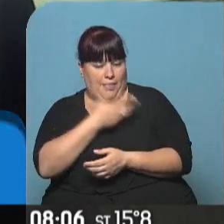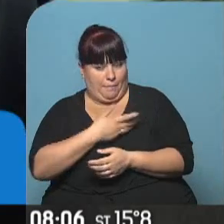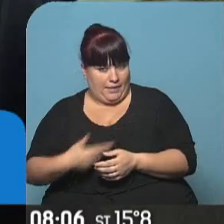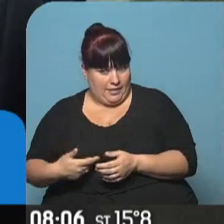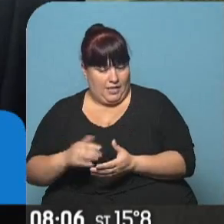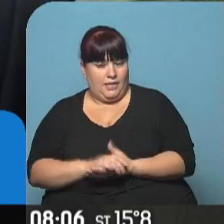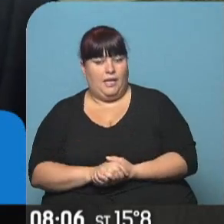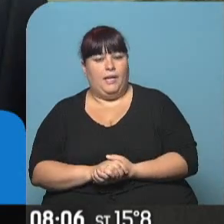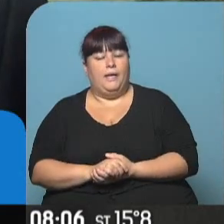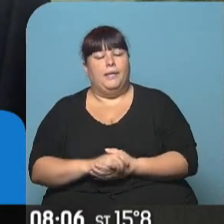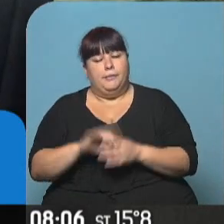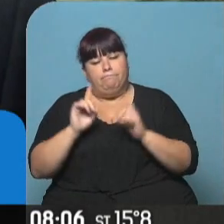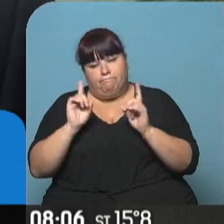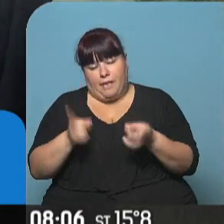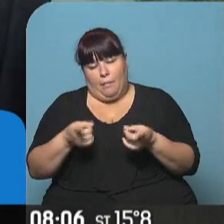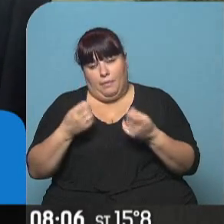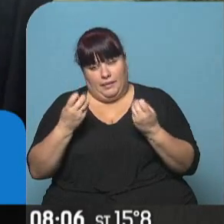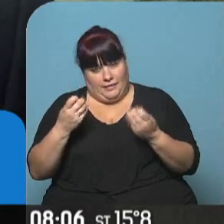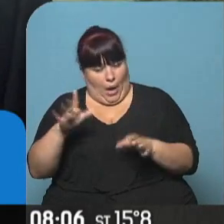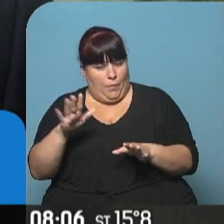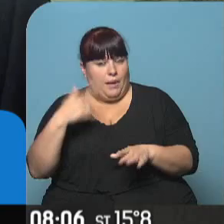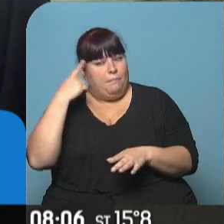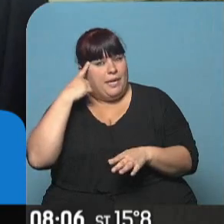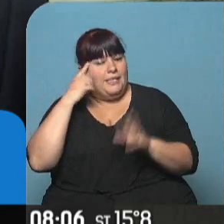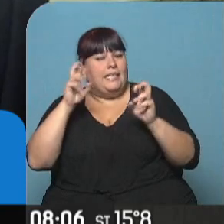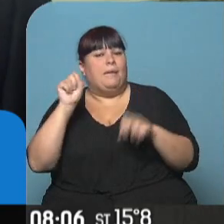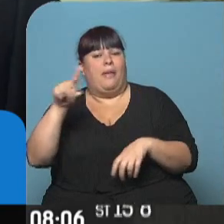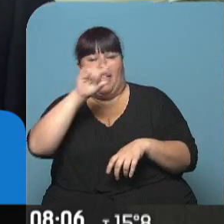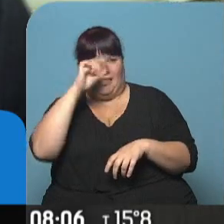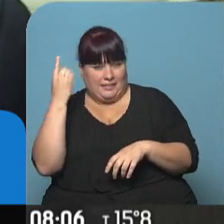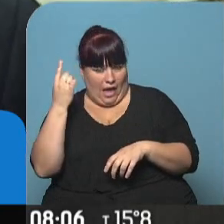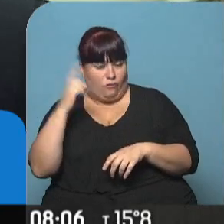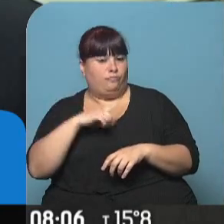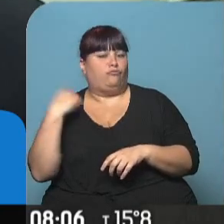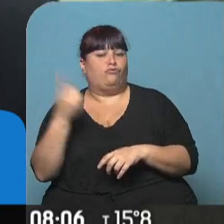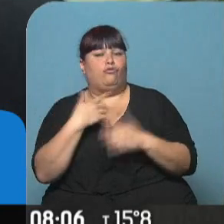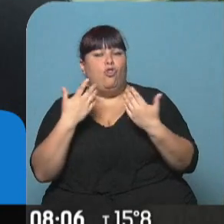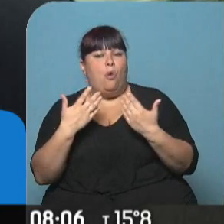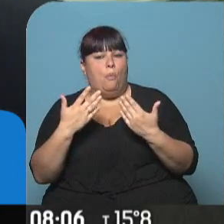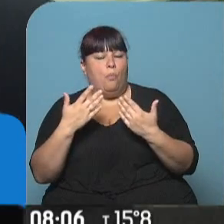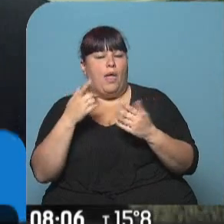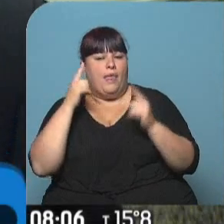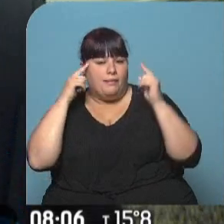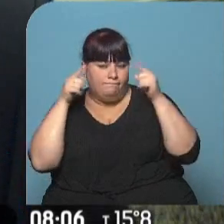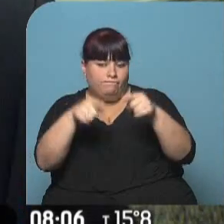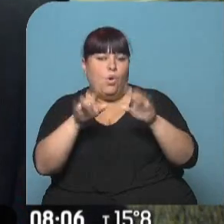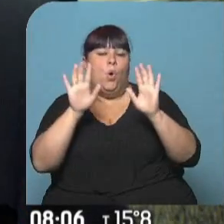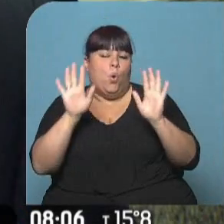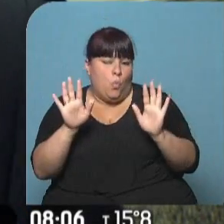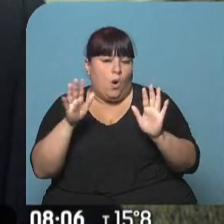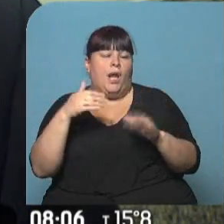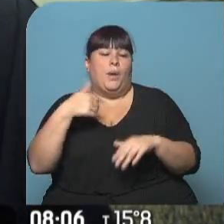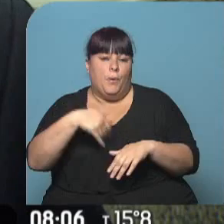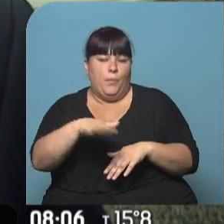presidente, que está bien también que empecemos a plantearnos temas de Estado, que entre todos podamos poner objetivos y decir, bueno,